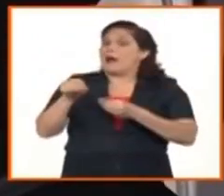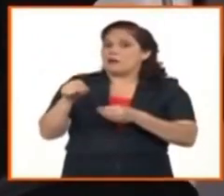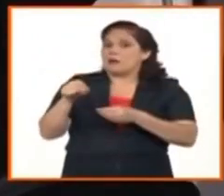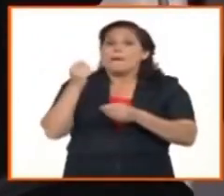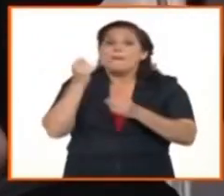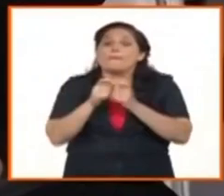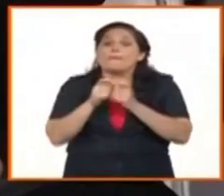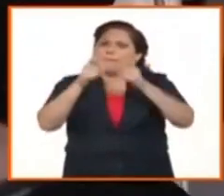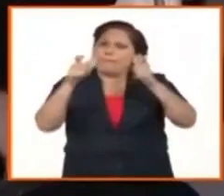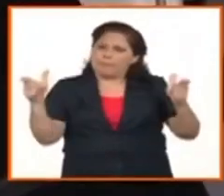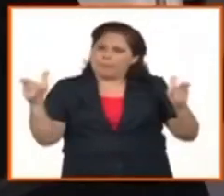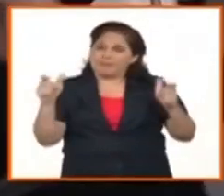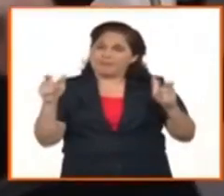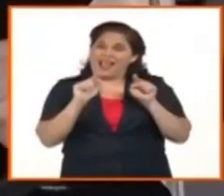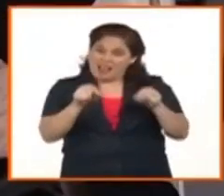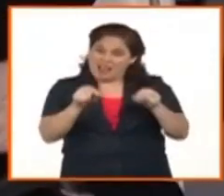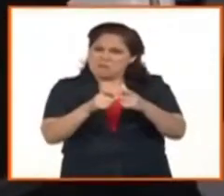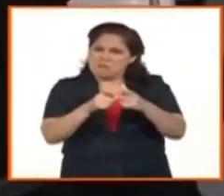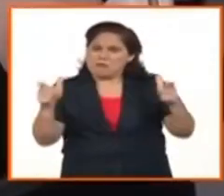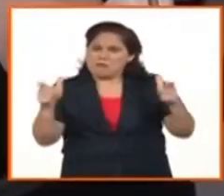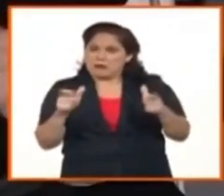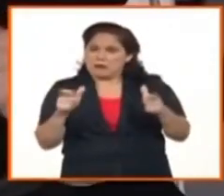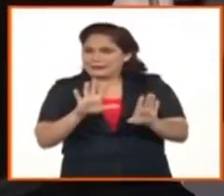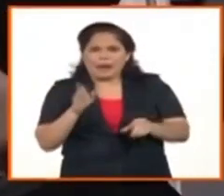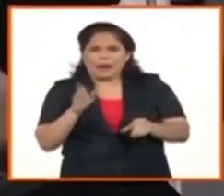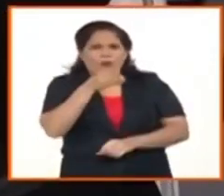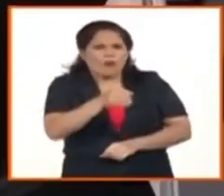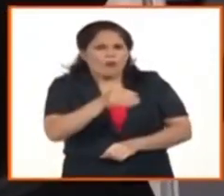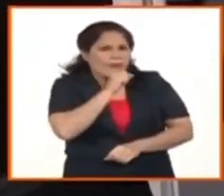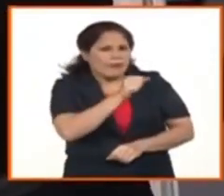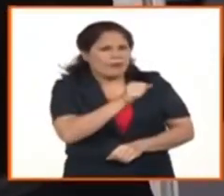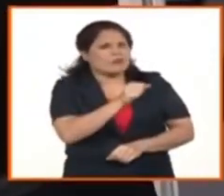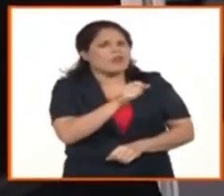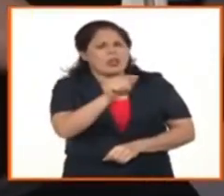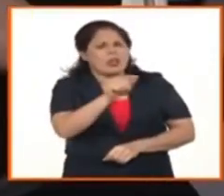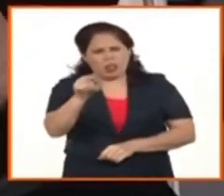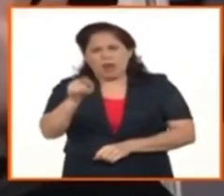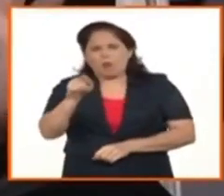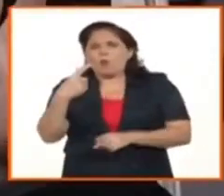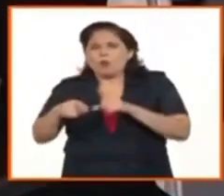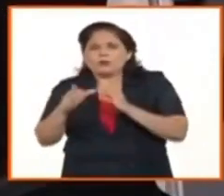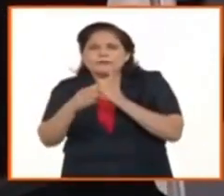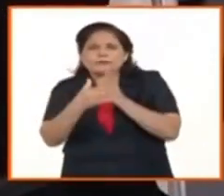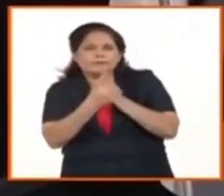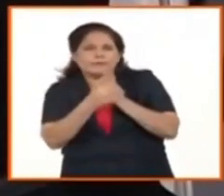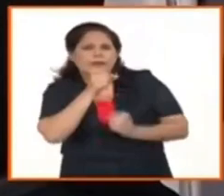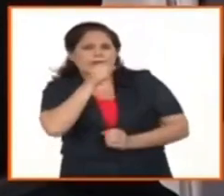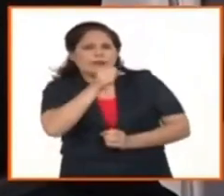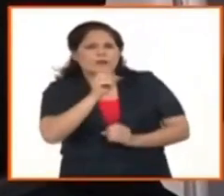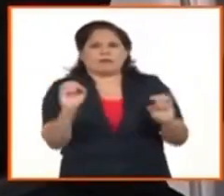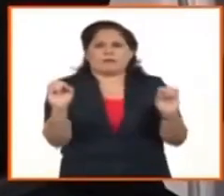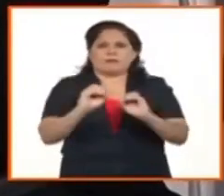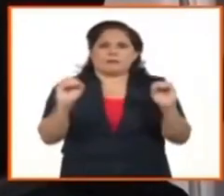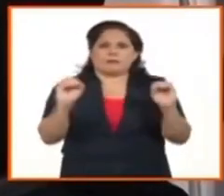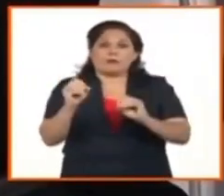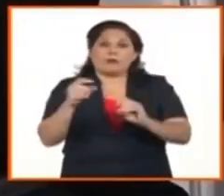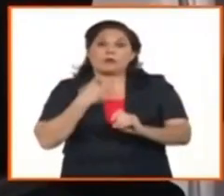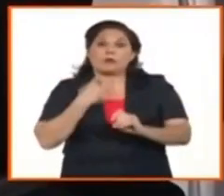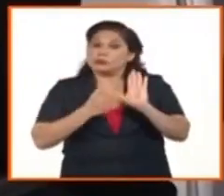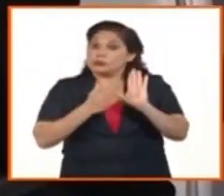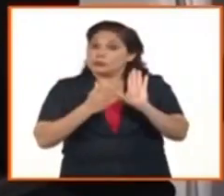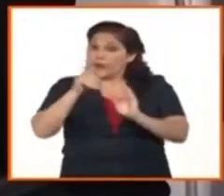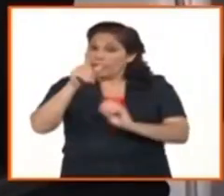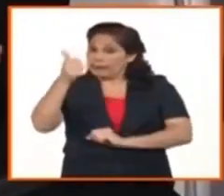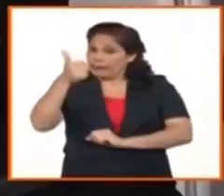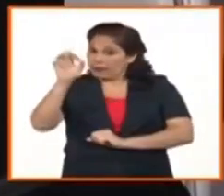uno de esos problemas que está invisibilizado naturalizado del que no se habla y está demostrado que solamente el 10 por